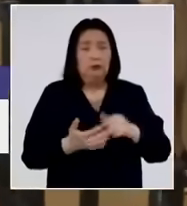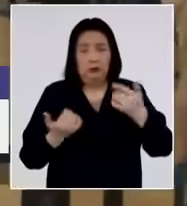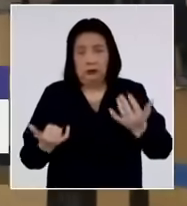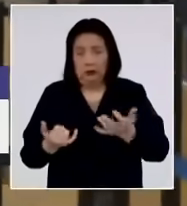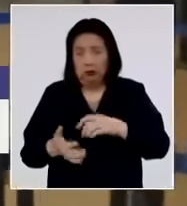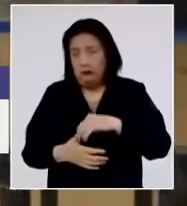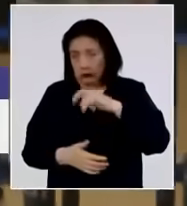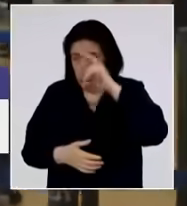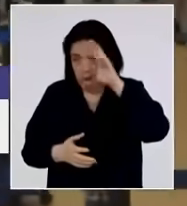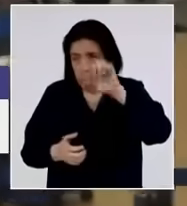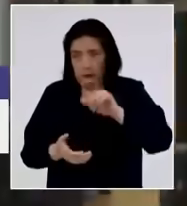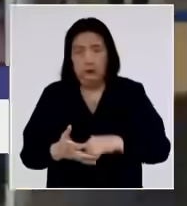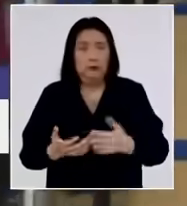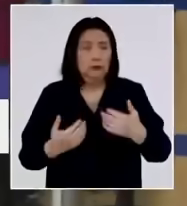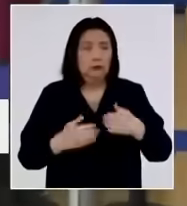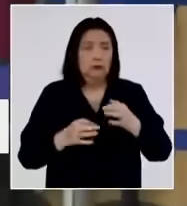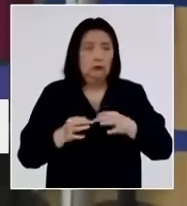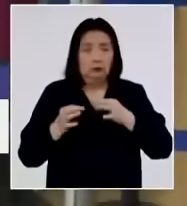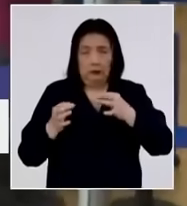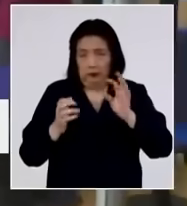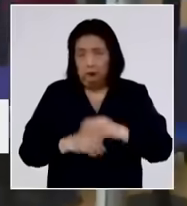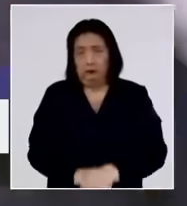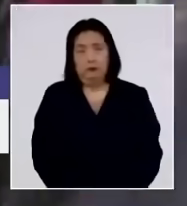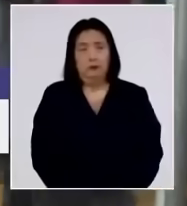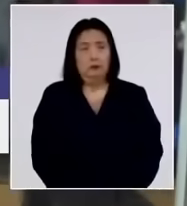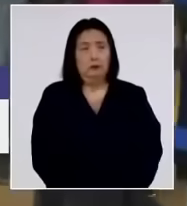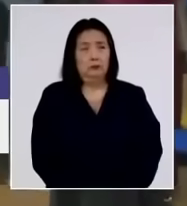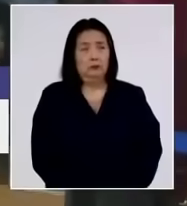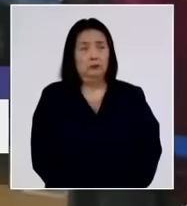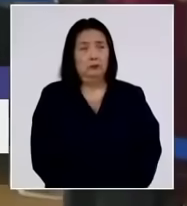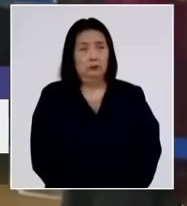nacionales los que están teniendo estas postergaciones.